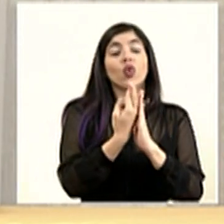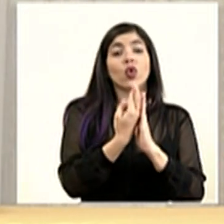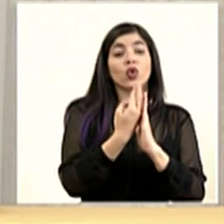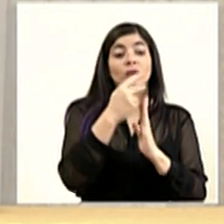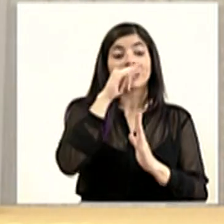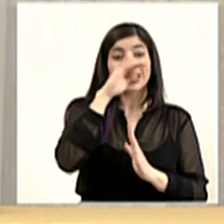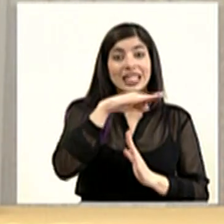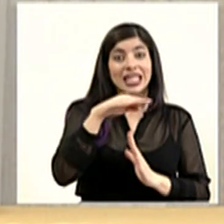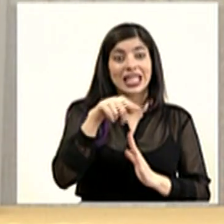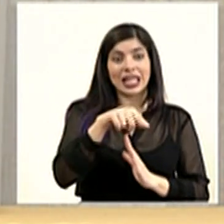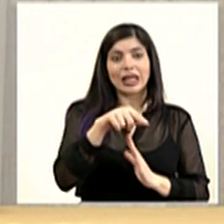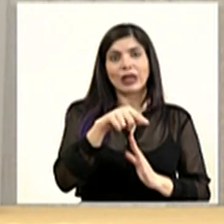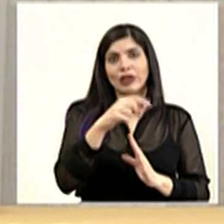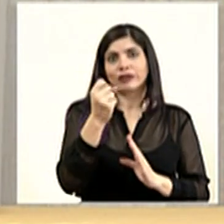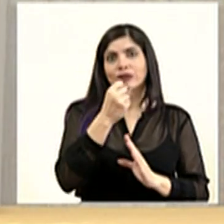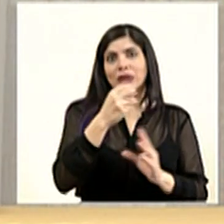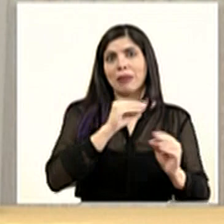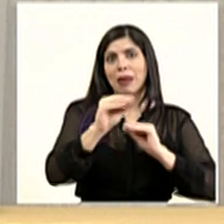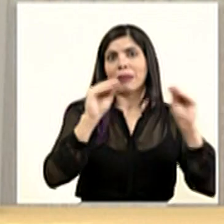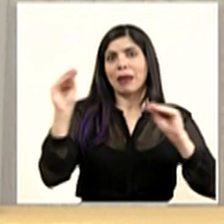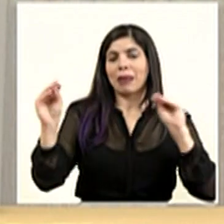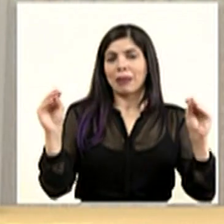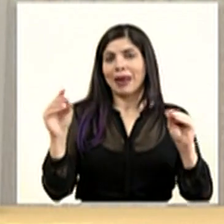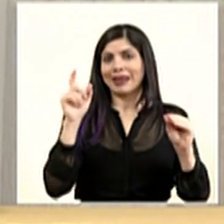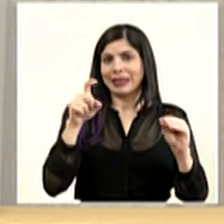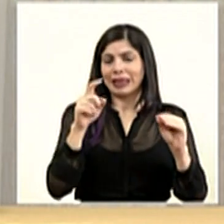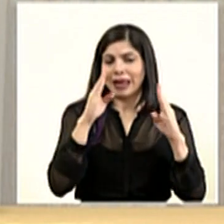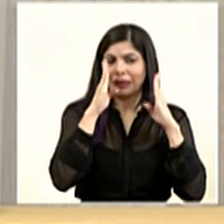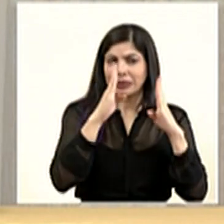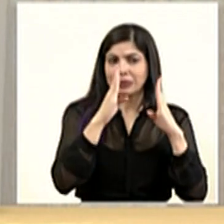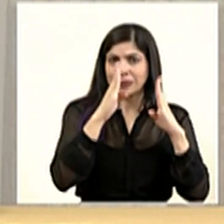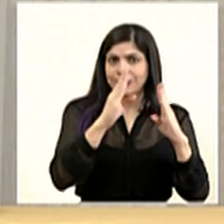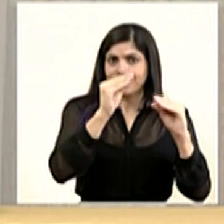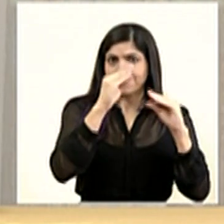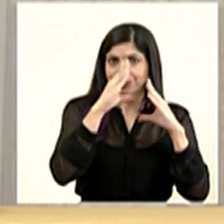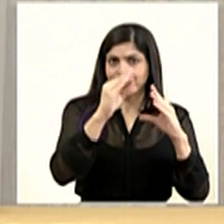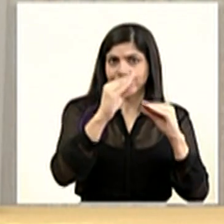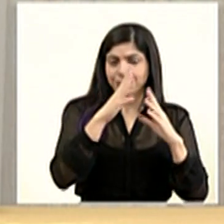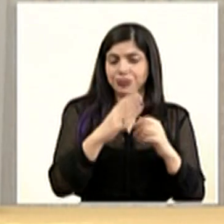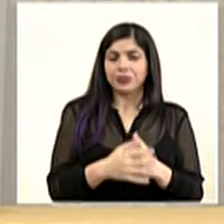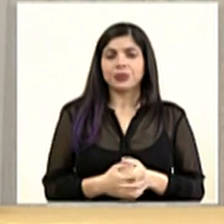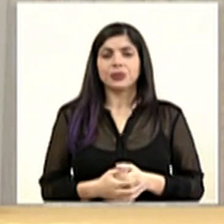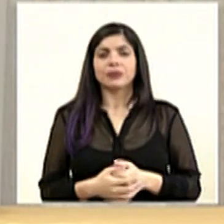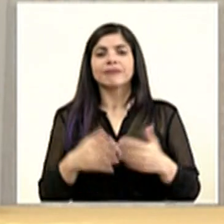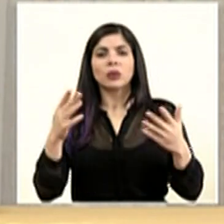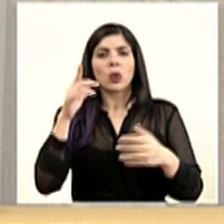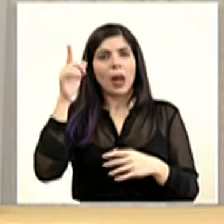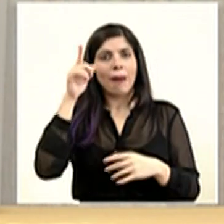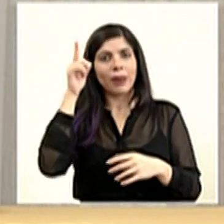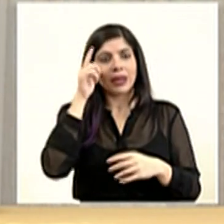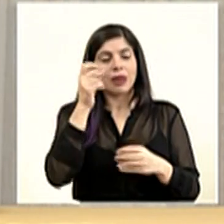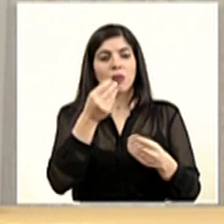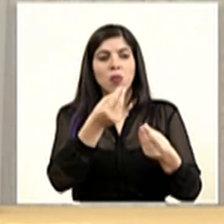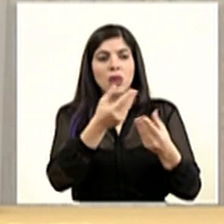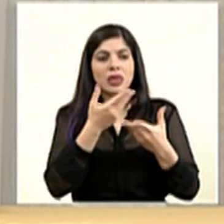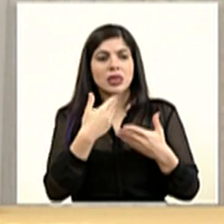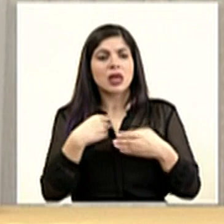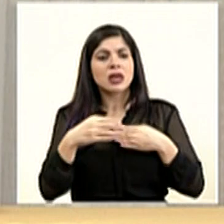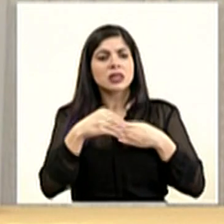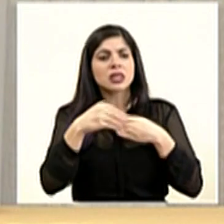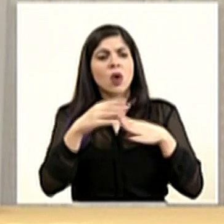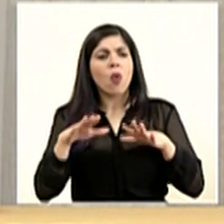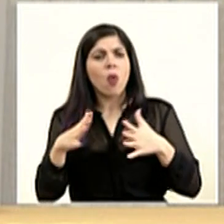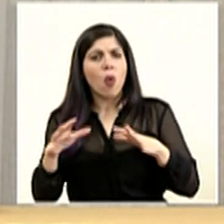los niños en la transmisibilidad. Tenemos que estar atentos a esas informaciones que pues obviamente nos pueden dar más luz de cómo actuar al